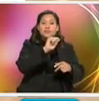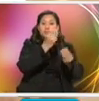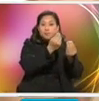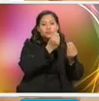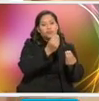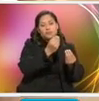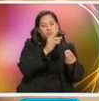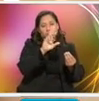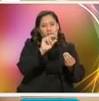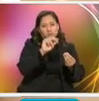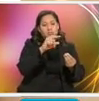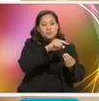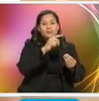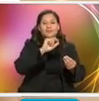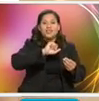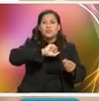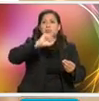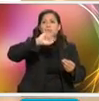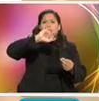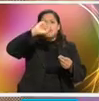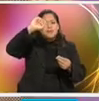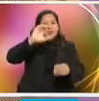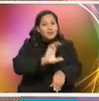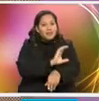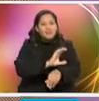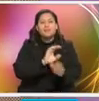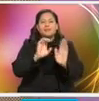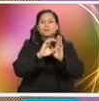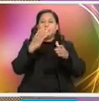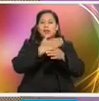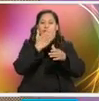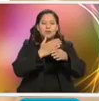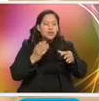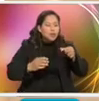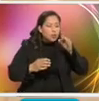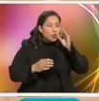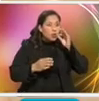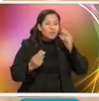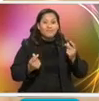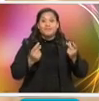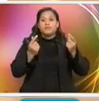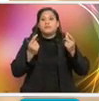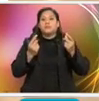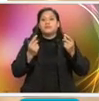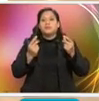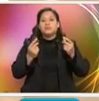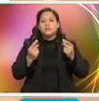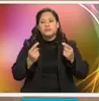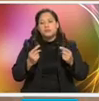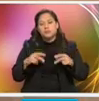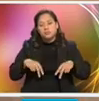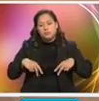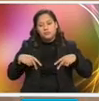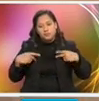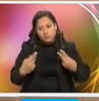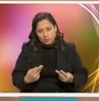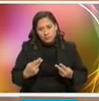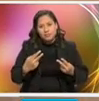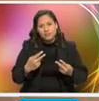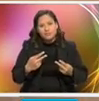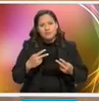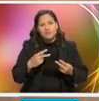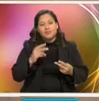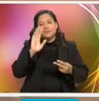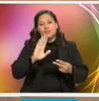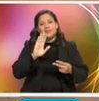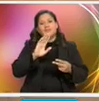porque nos dan estos picos de mucha energía. Es como el café. Son momentáneos y después nos traen el down, que yo le llamo. Una factura